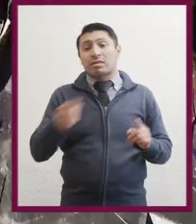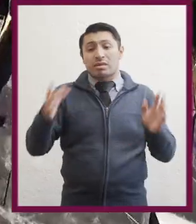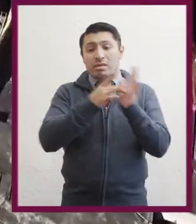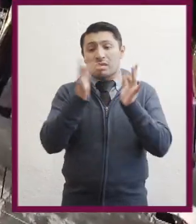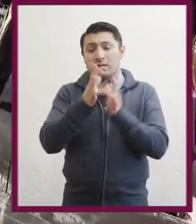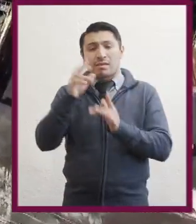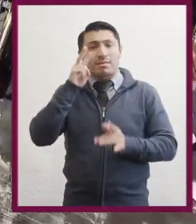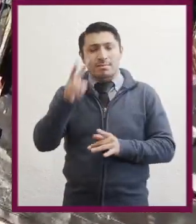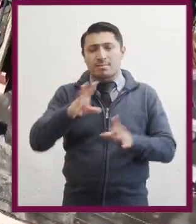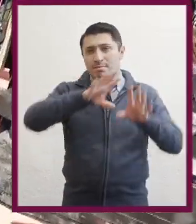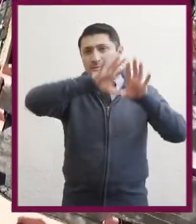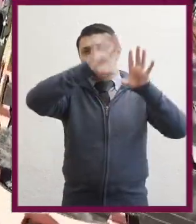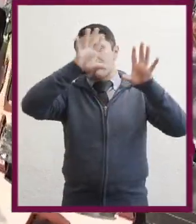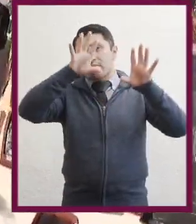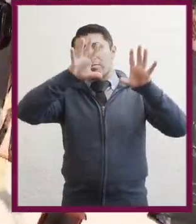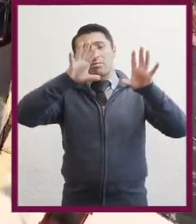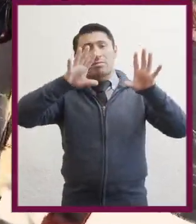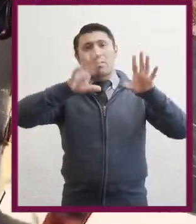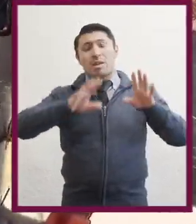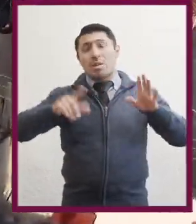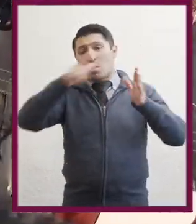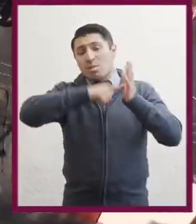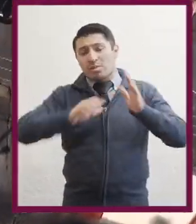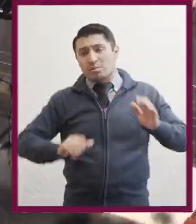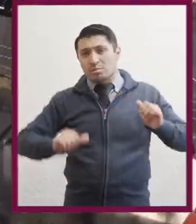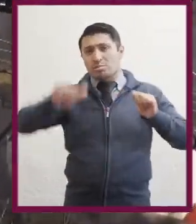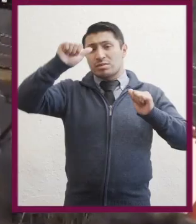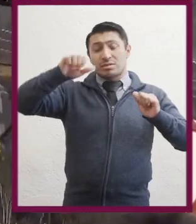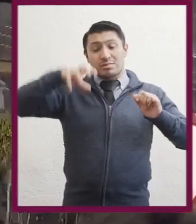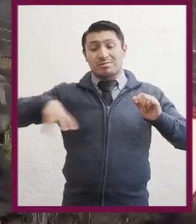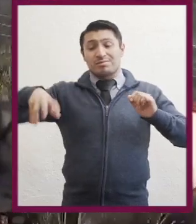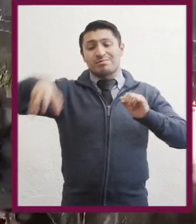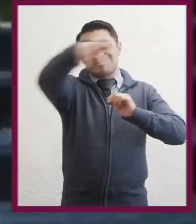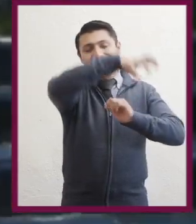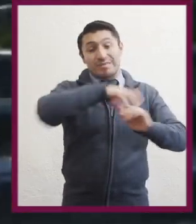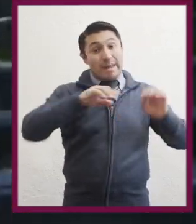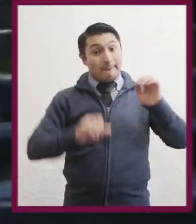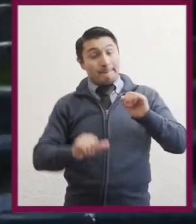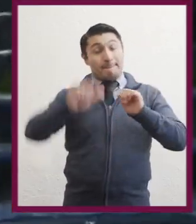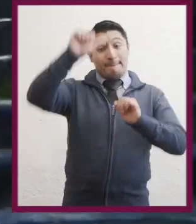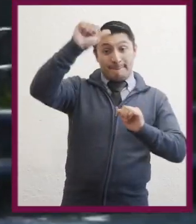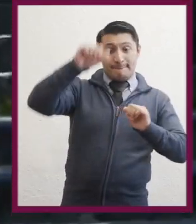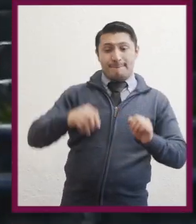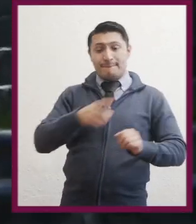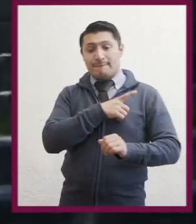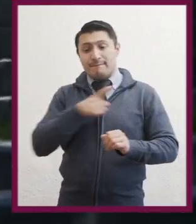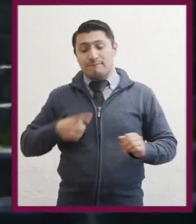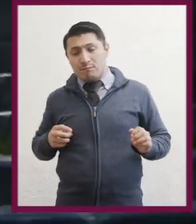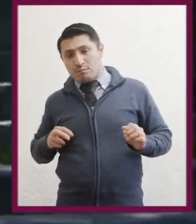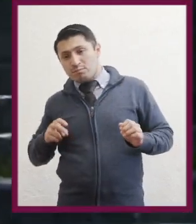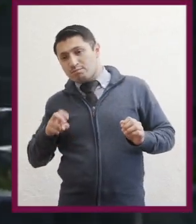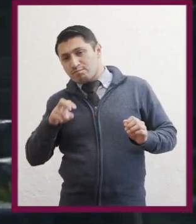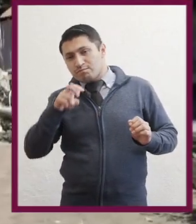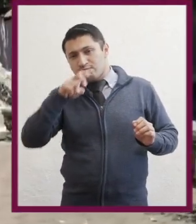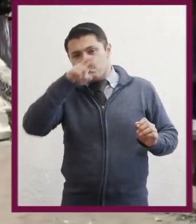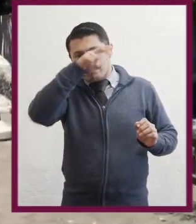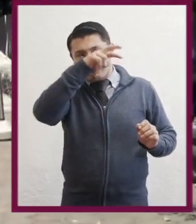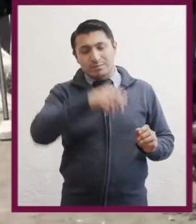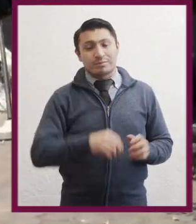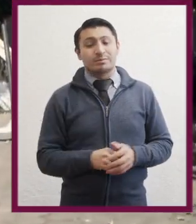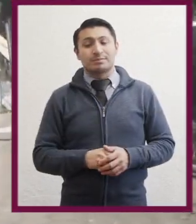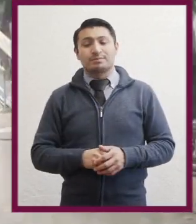rige el paisaje local desde un lugar más alto que el de las casas aledañas, donde hay que subir un tramo de